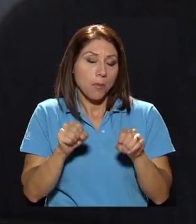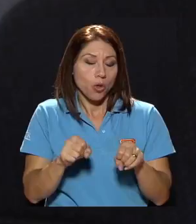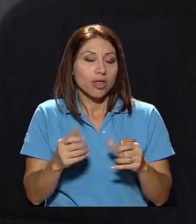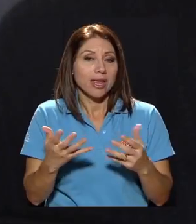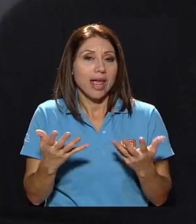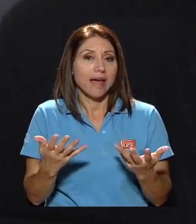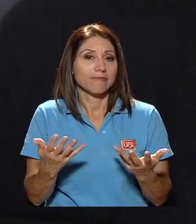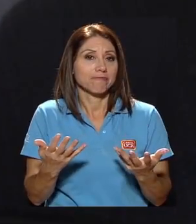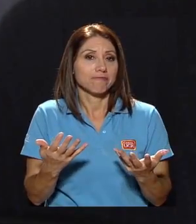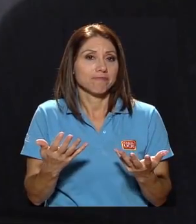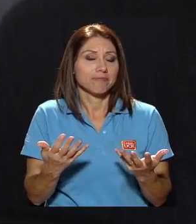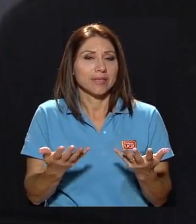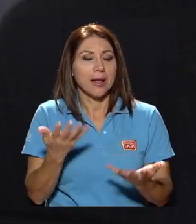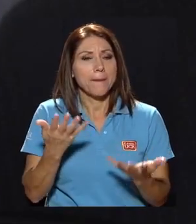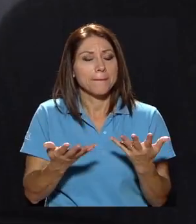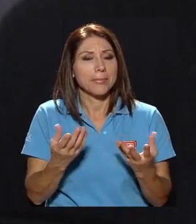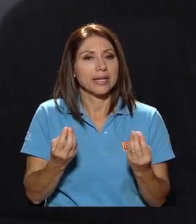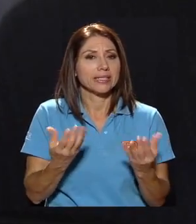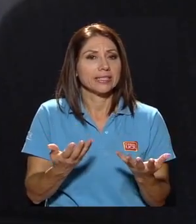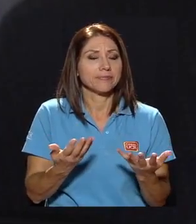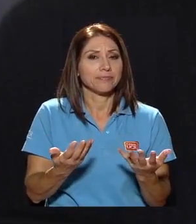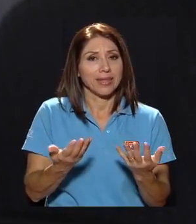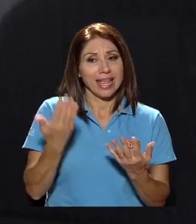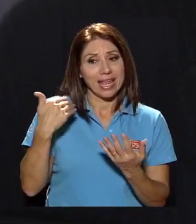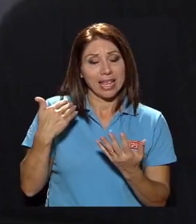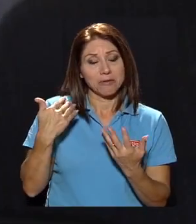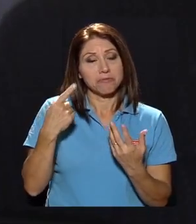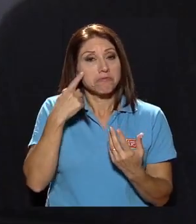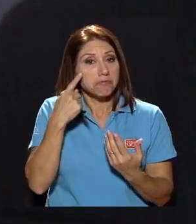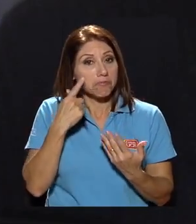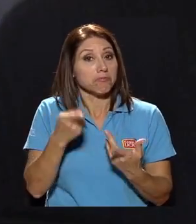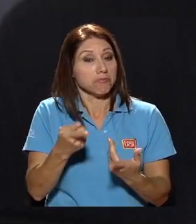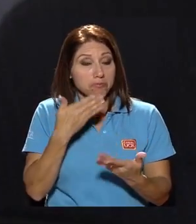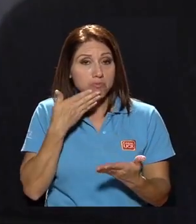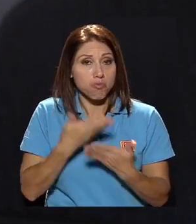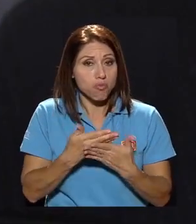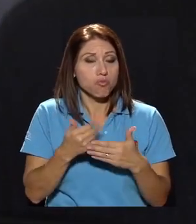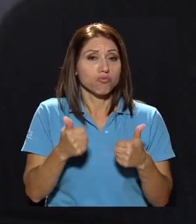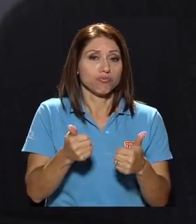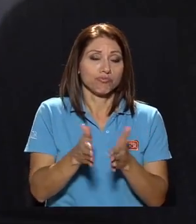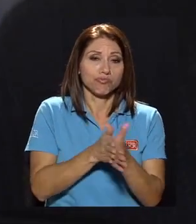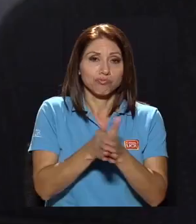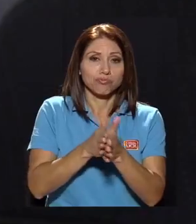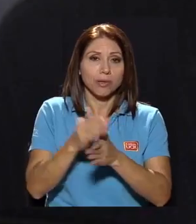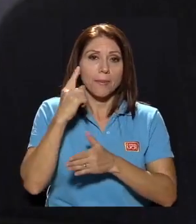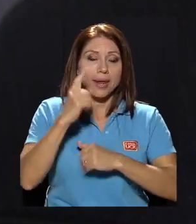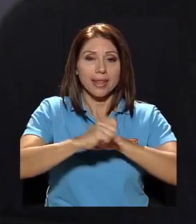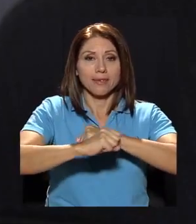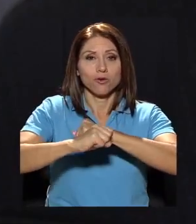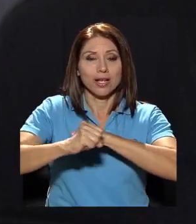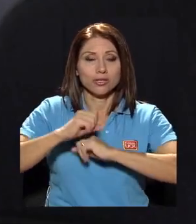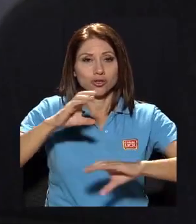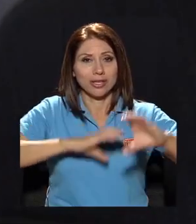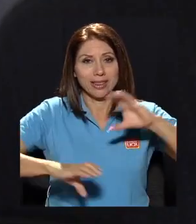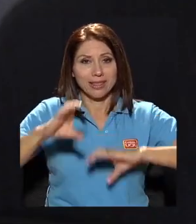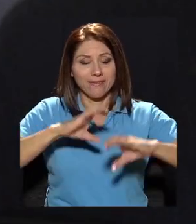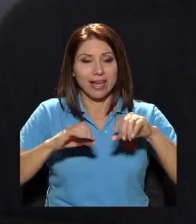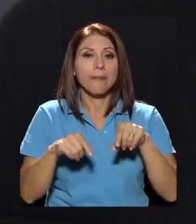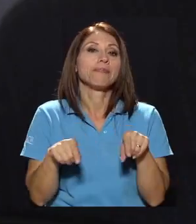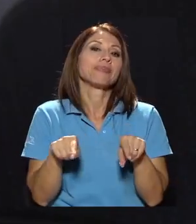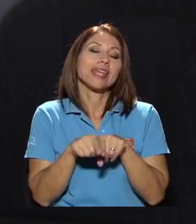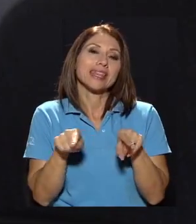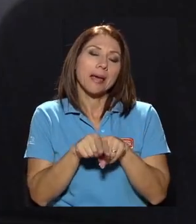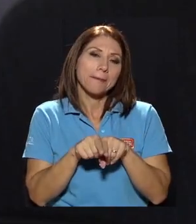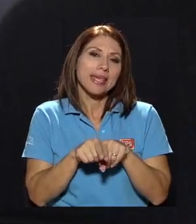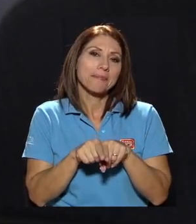entonces, ¿cómo se llama?, útil para la divulgación científica. Y también entonces sueño